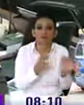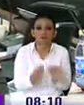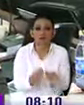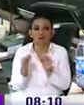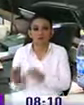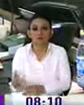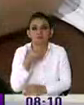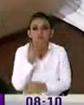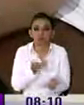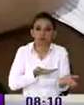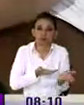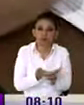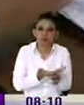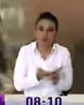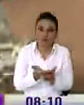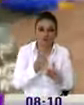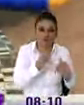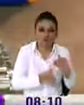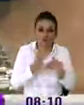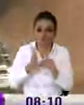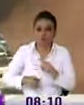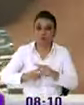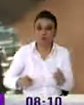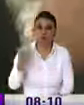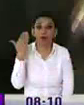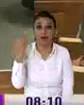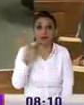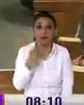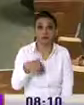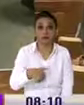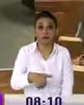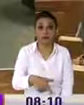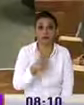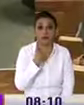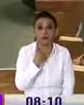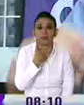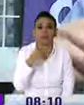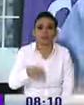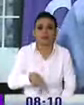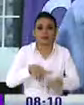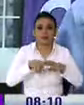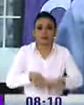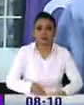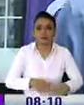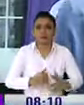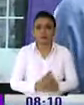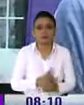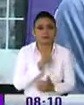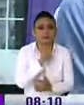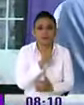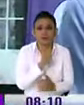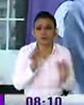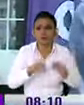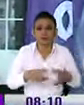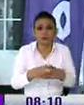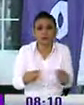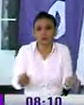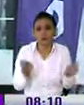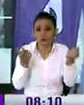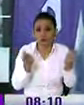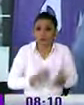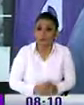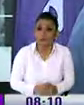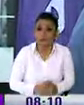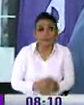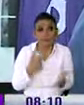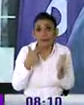trato al usuario y pese a ello, para el alcalde, los avances se deben aún revisar. Aspectos que pueden resolverse de forma inmediata